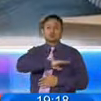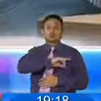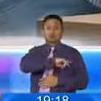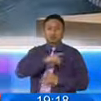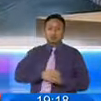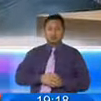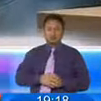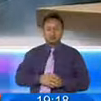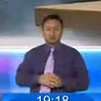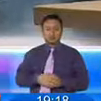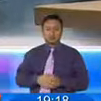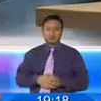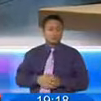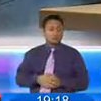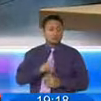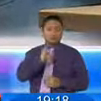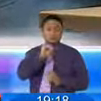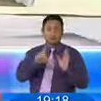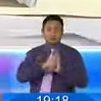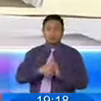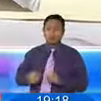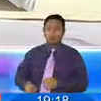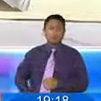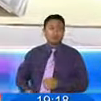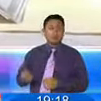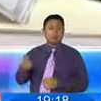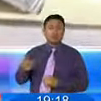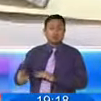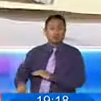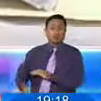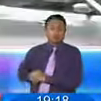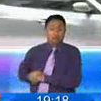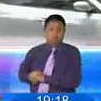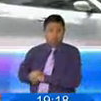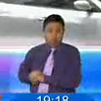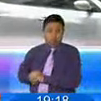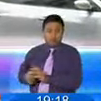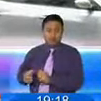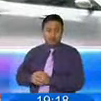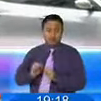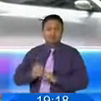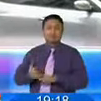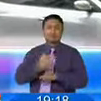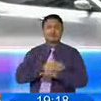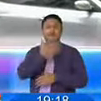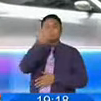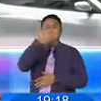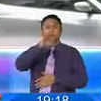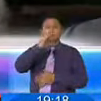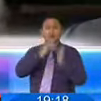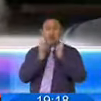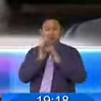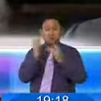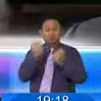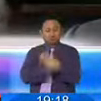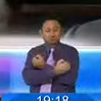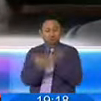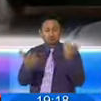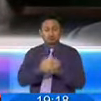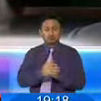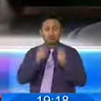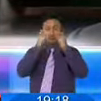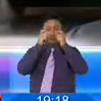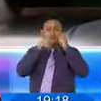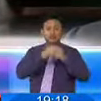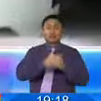habrían incurrido en cobros ilegales para entregar permisos a taxis y buses se dio a conocer el pasado 19 de abril, cuando el fiscal de